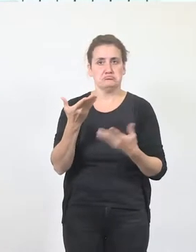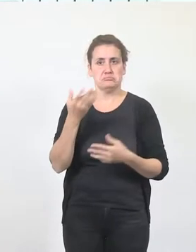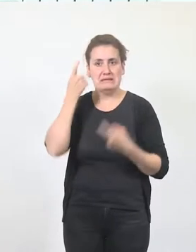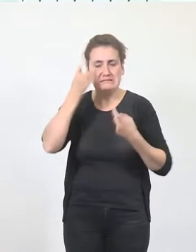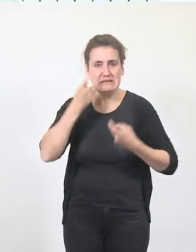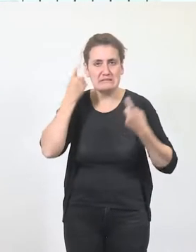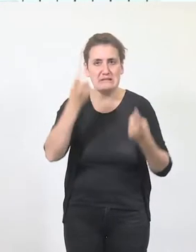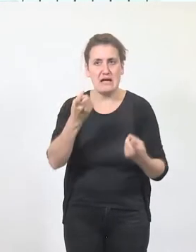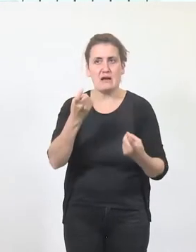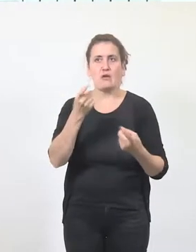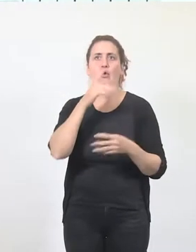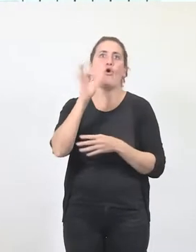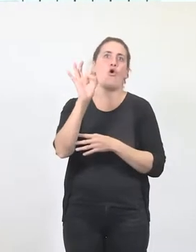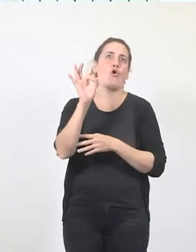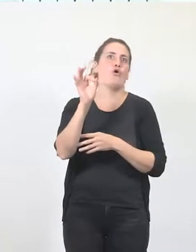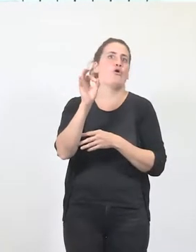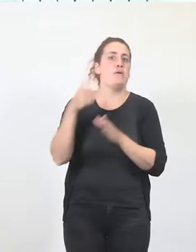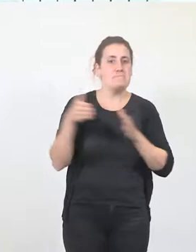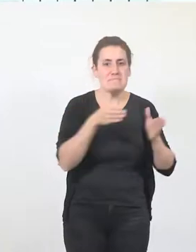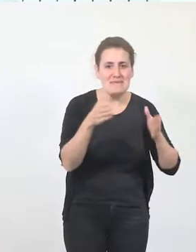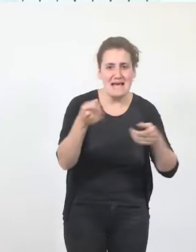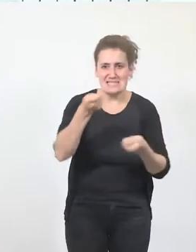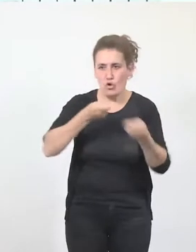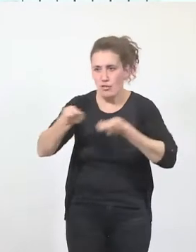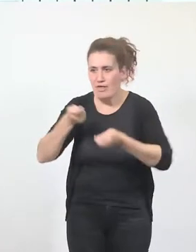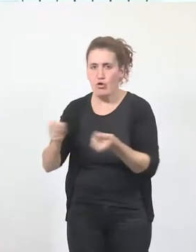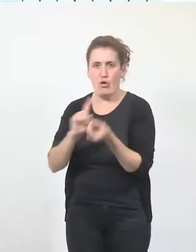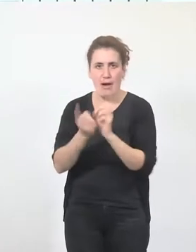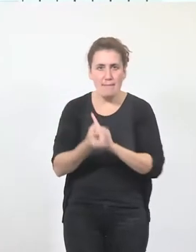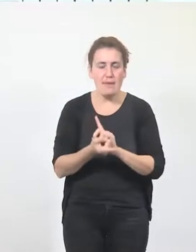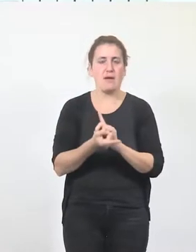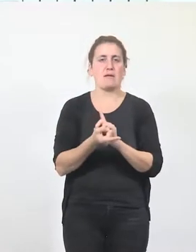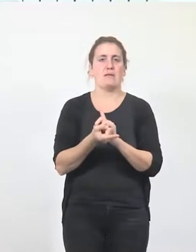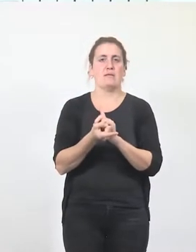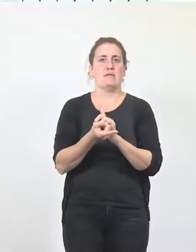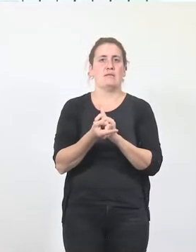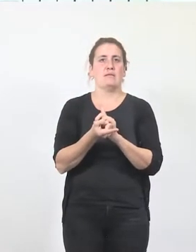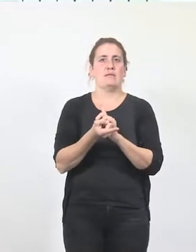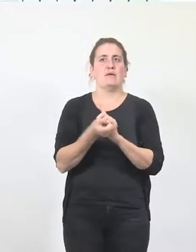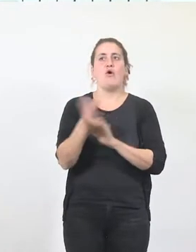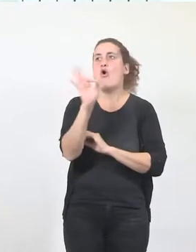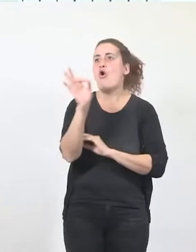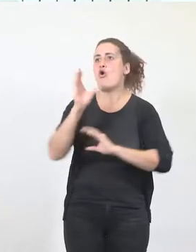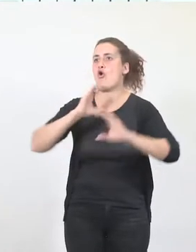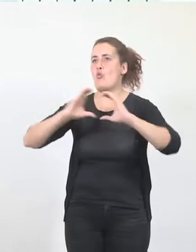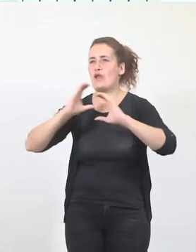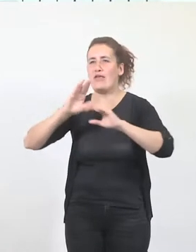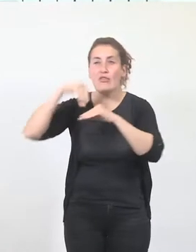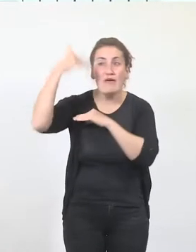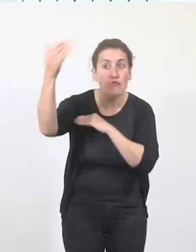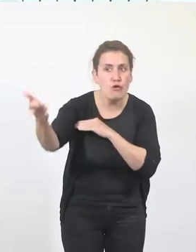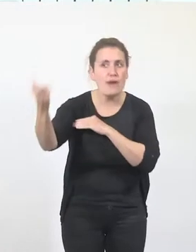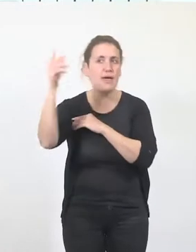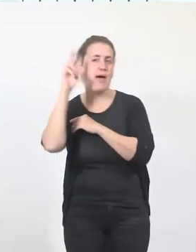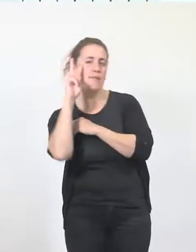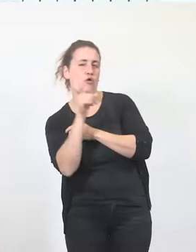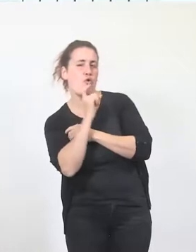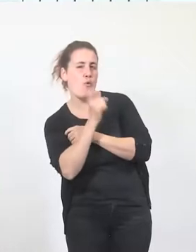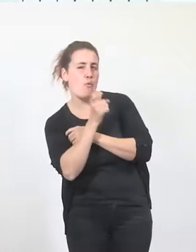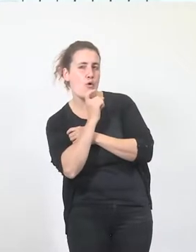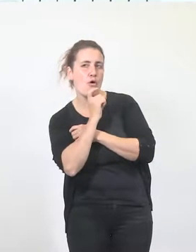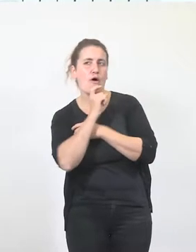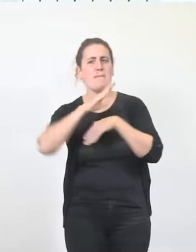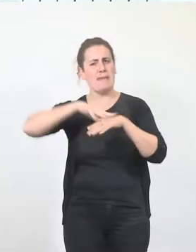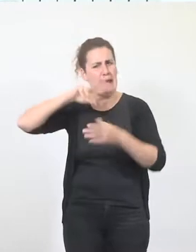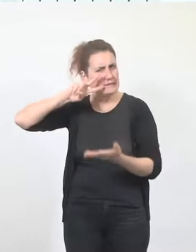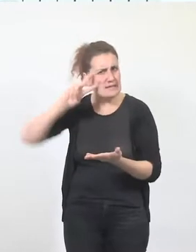para incluso cambiar las vías de negociación o la comunicación al exterior, que es tan importante, como decimos, para